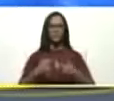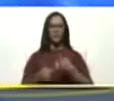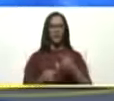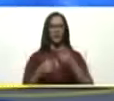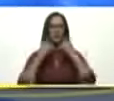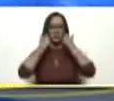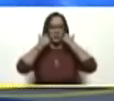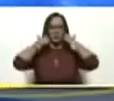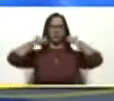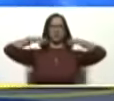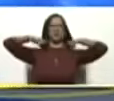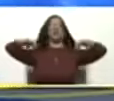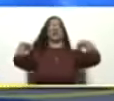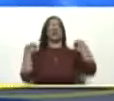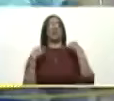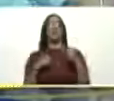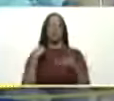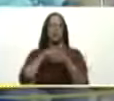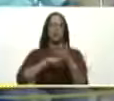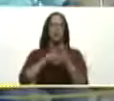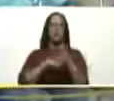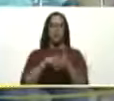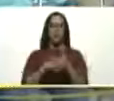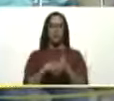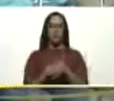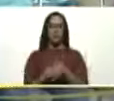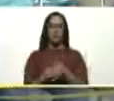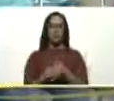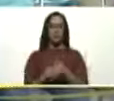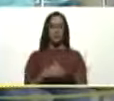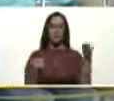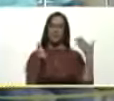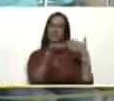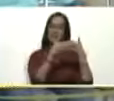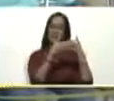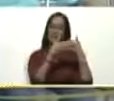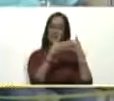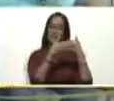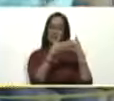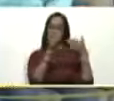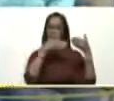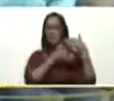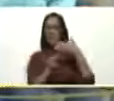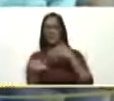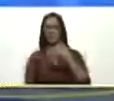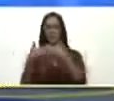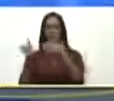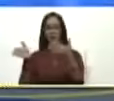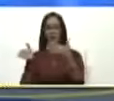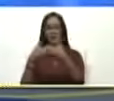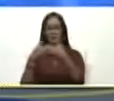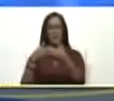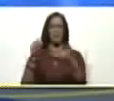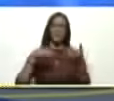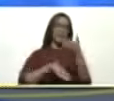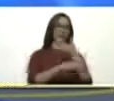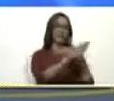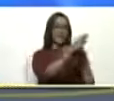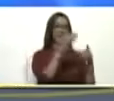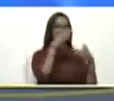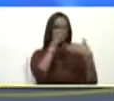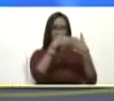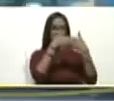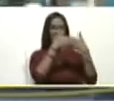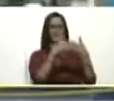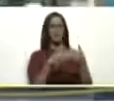presionando, luchando. Si le cierran la ventana, se meten por la puerta. Si le cierran la puerta, se meten por la